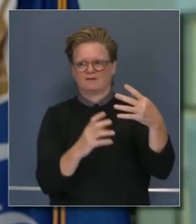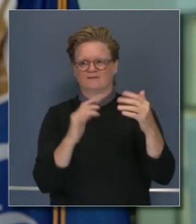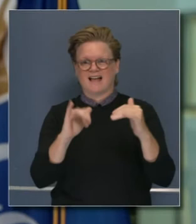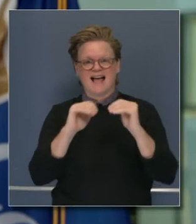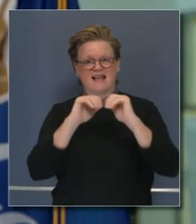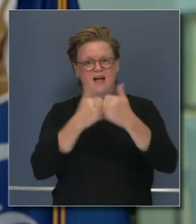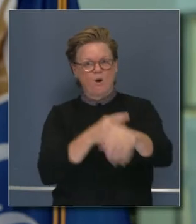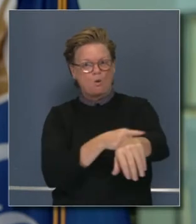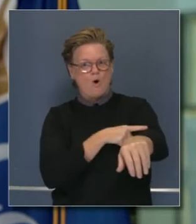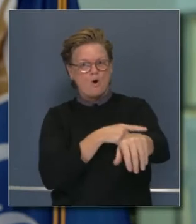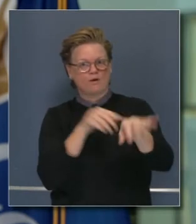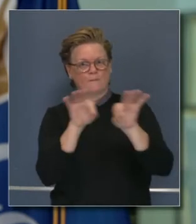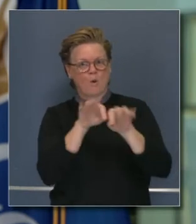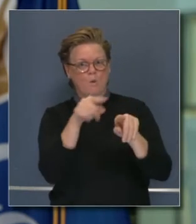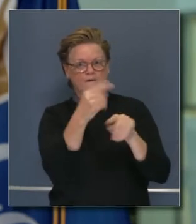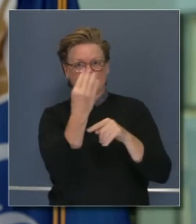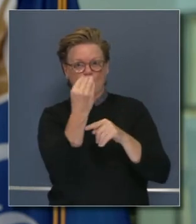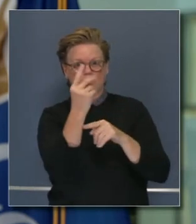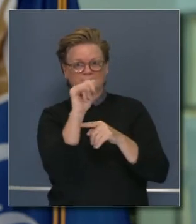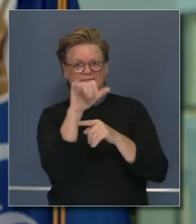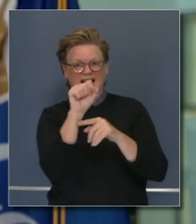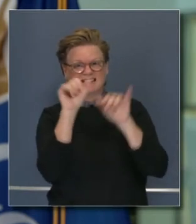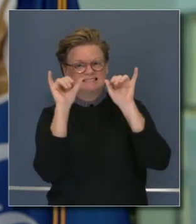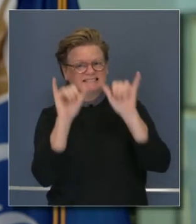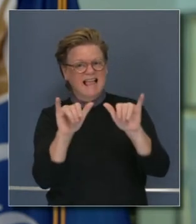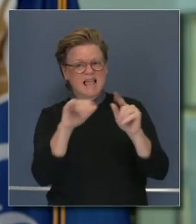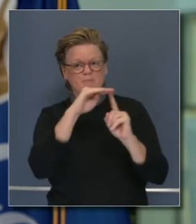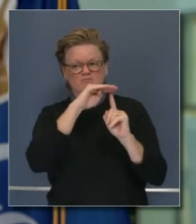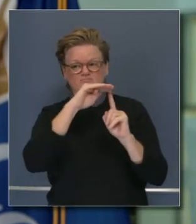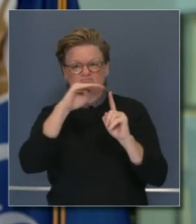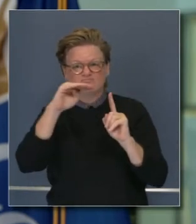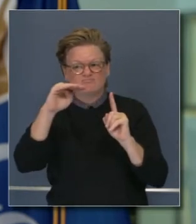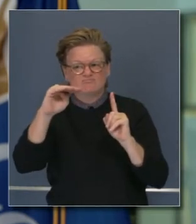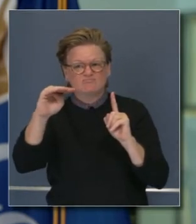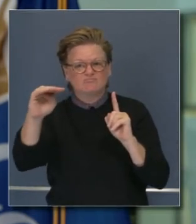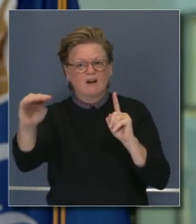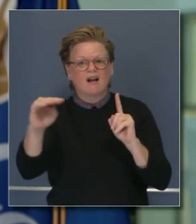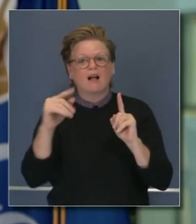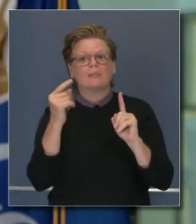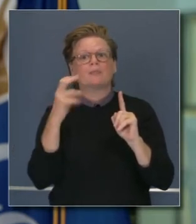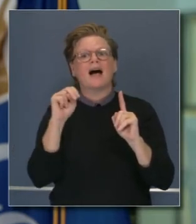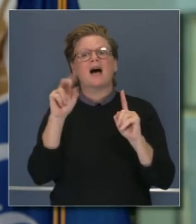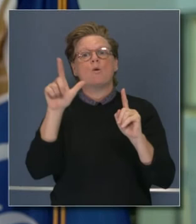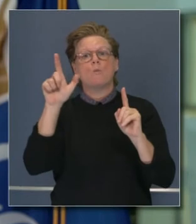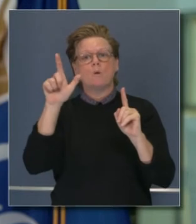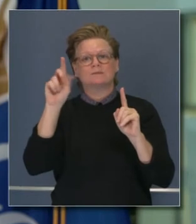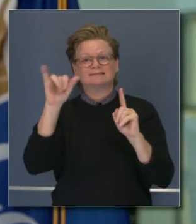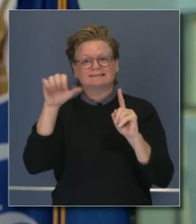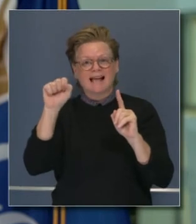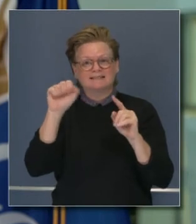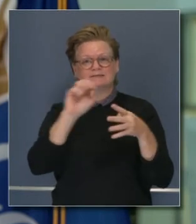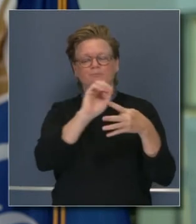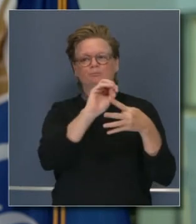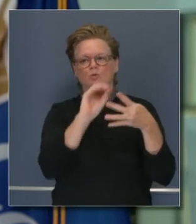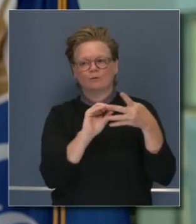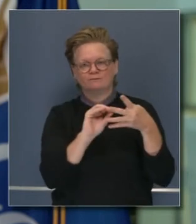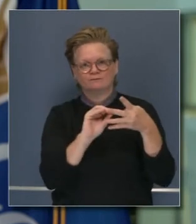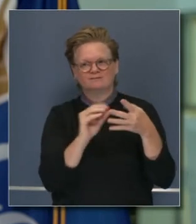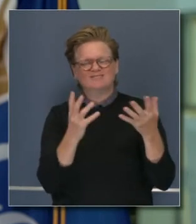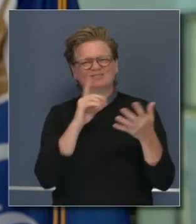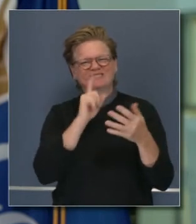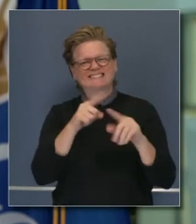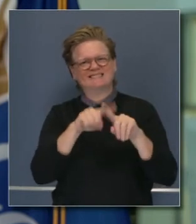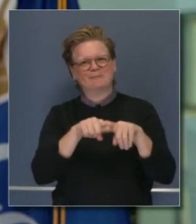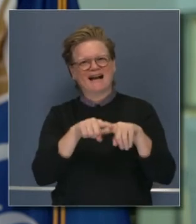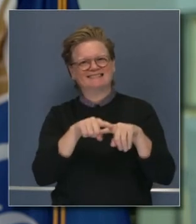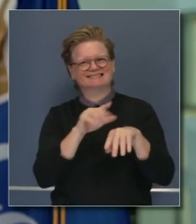cómo los condados pueden pedir o esperar modificaciones. Respecto a cuestiones de cuándo son